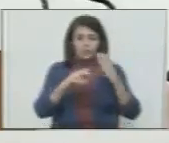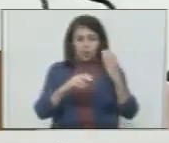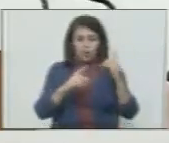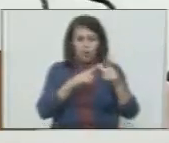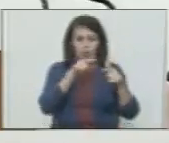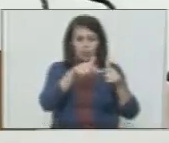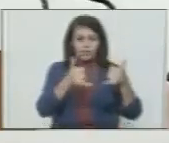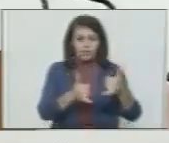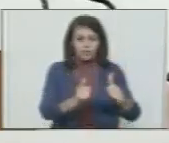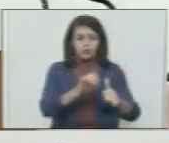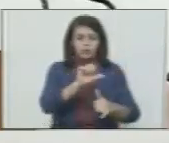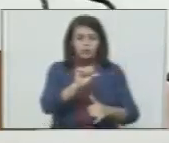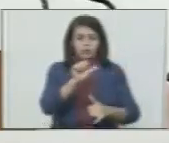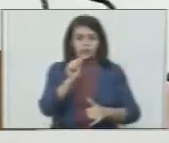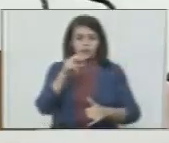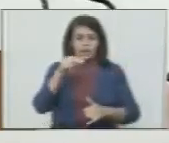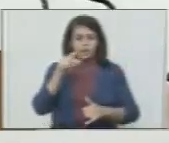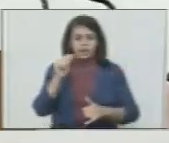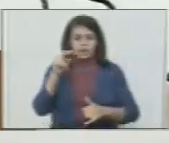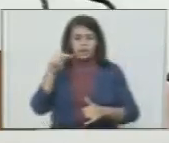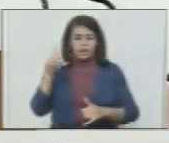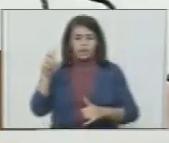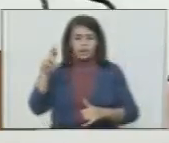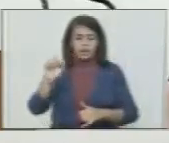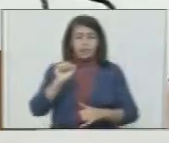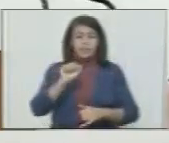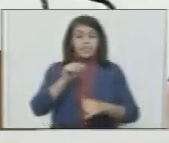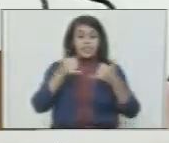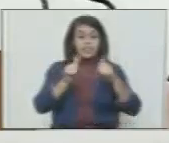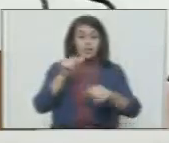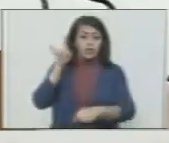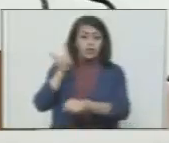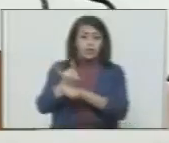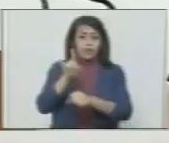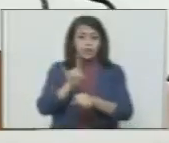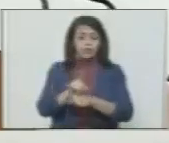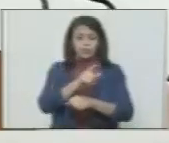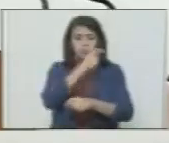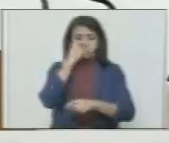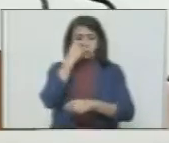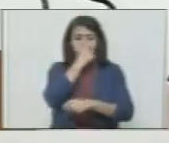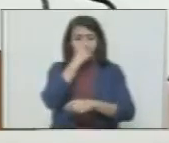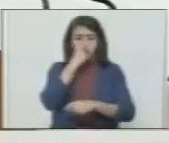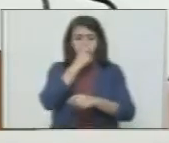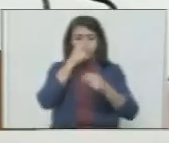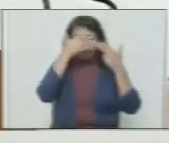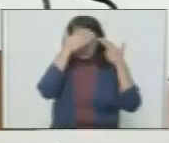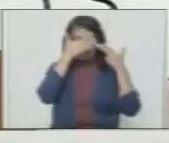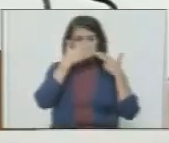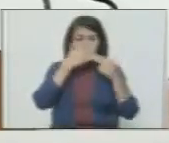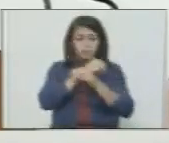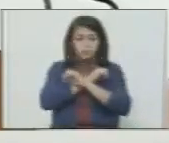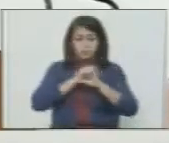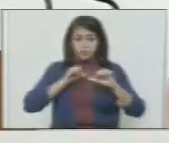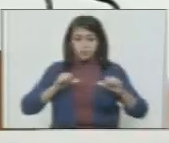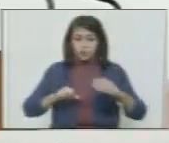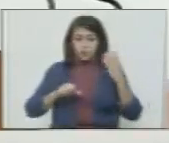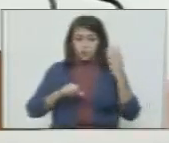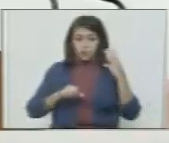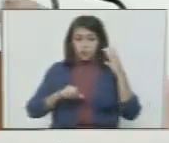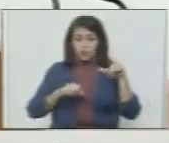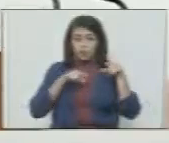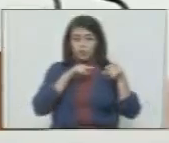se encontraban los hijos de Santander, los hijos de la traición, con el narcotráfico y el